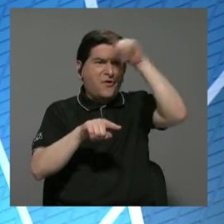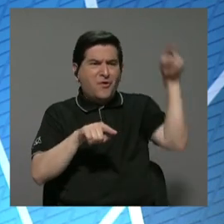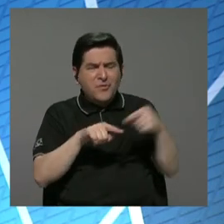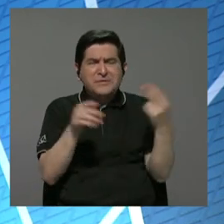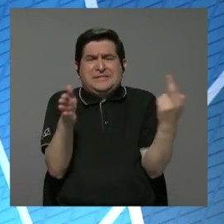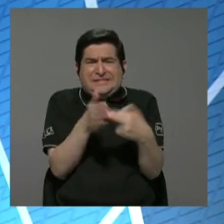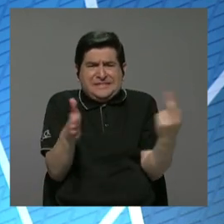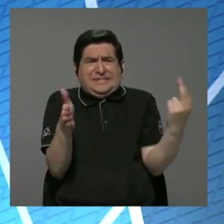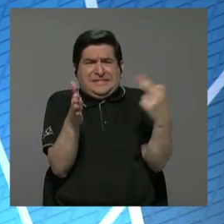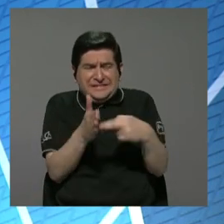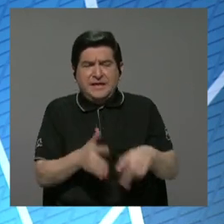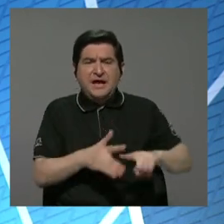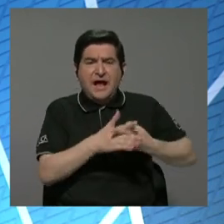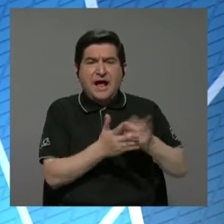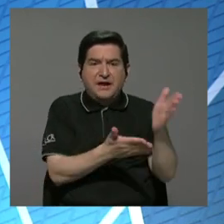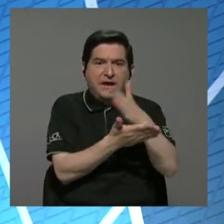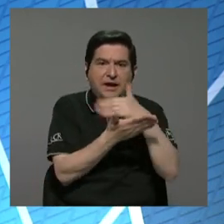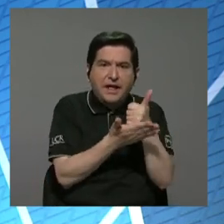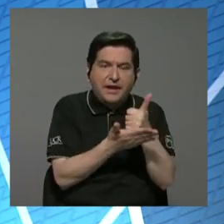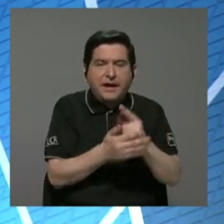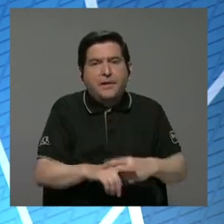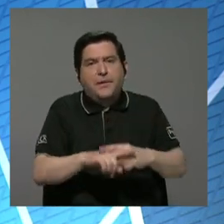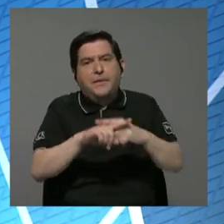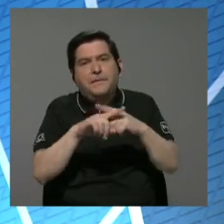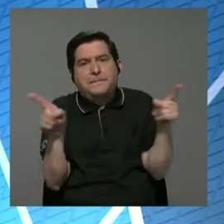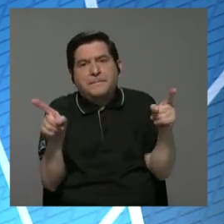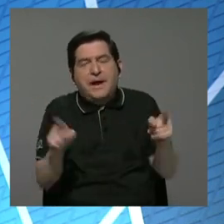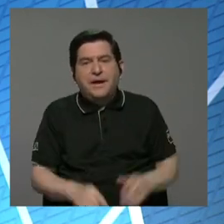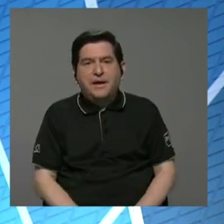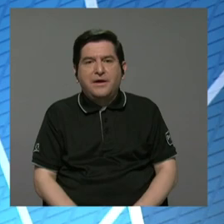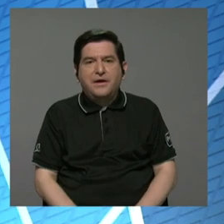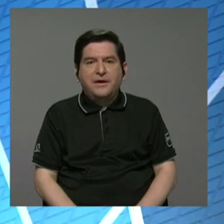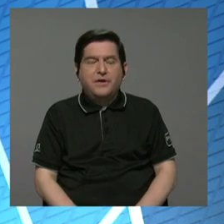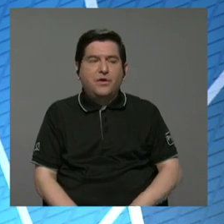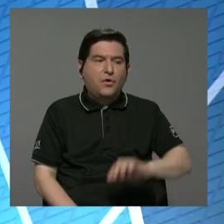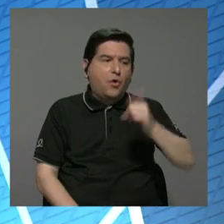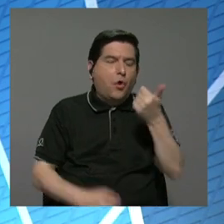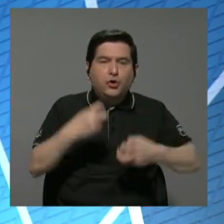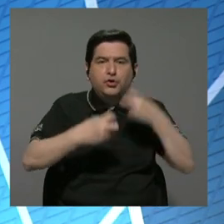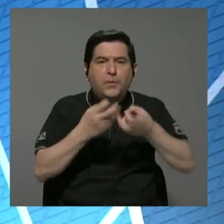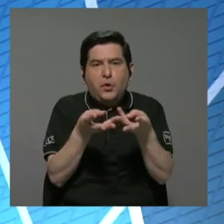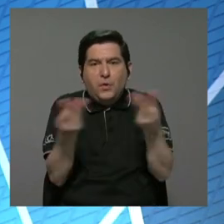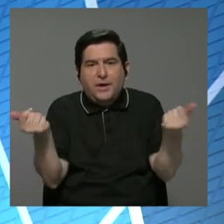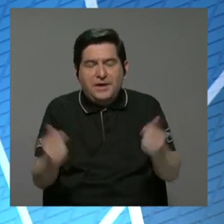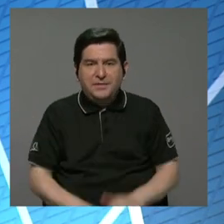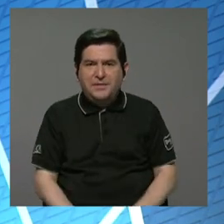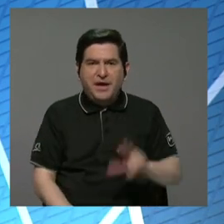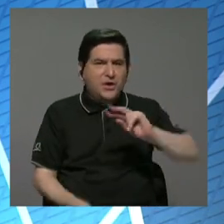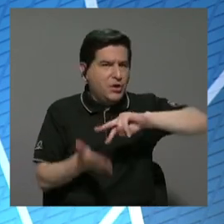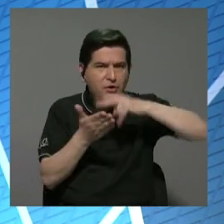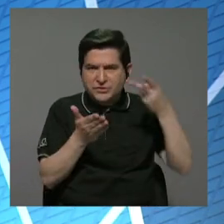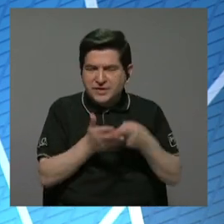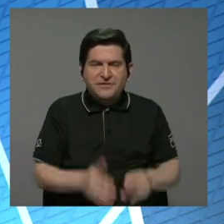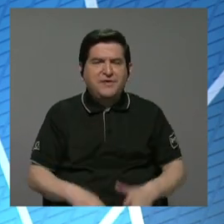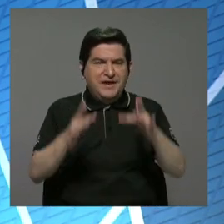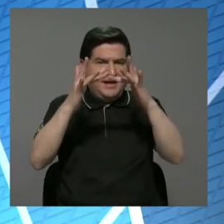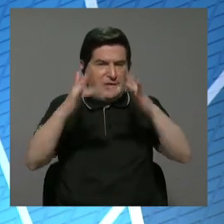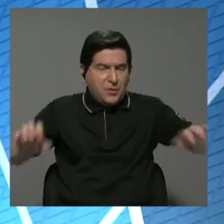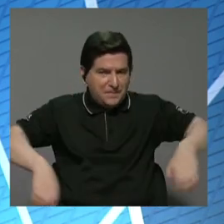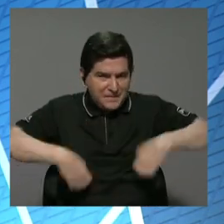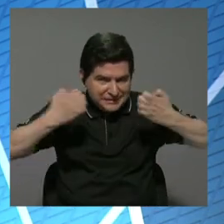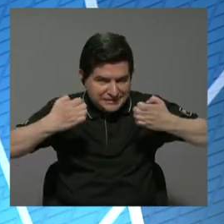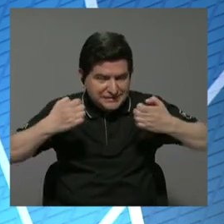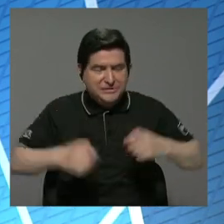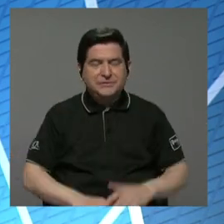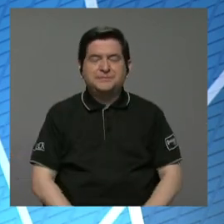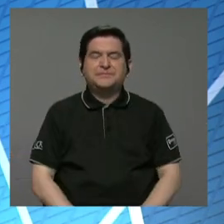vicioso de arreglar una cosa, ¿verdad?, como que tapar un hueco destapando otro, que tampoco es que haya un hueco, ¿verdad?, necesariamente, doña Yamilet,